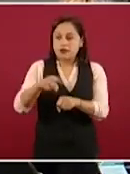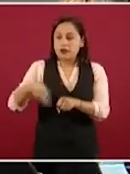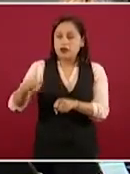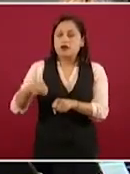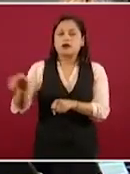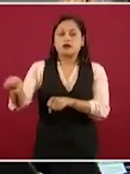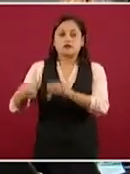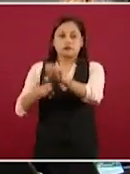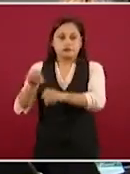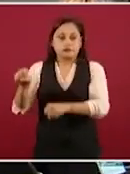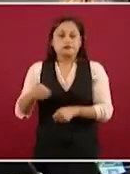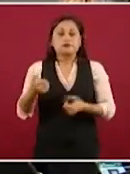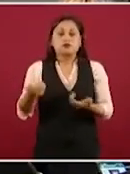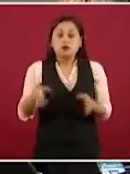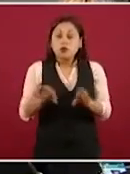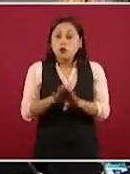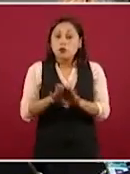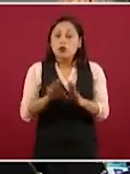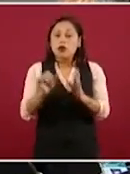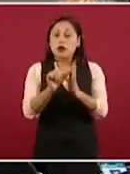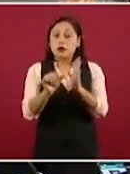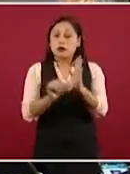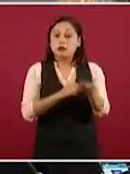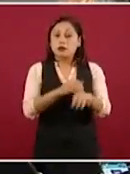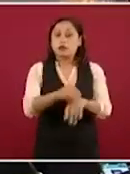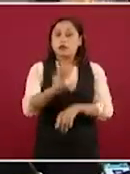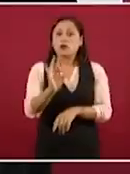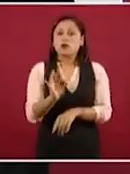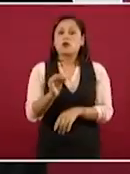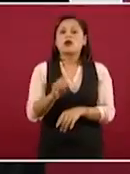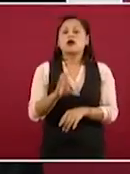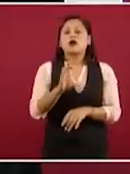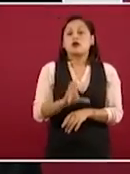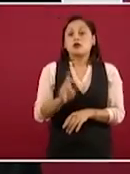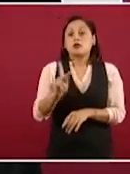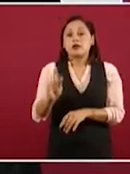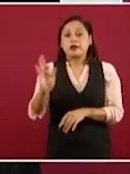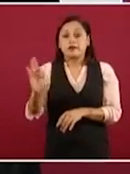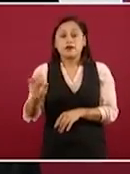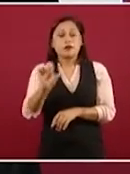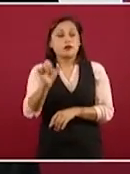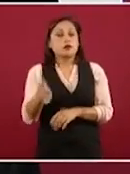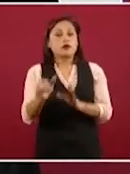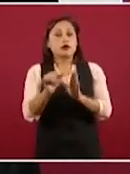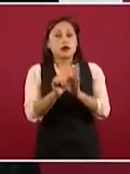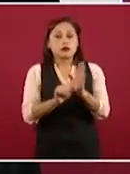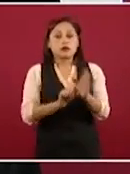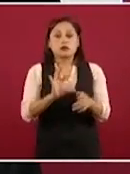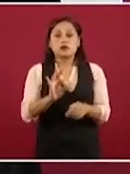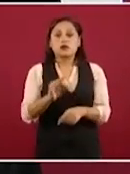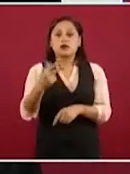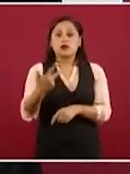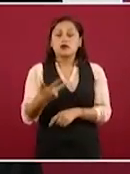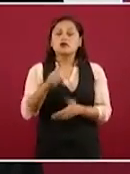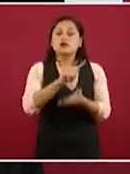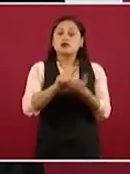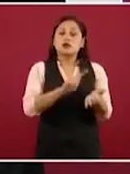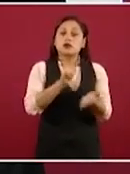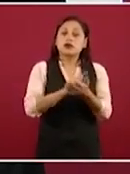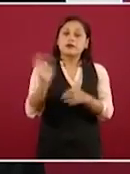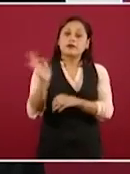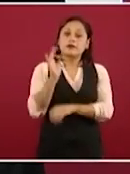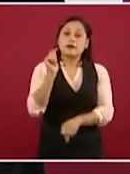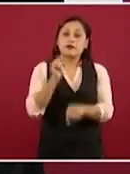al artículo 40 del Código Penal Federal y el artículo 88 de la Ley Federal de Armas de Fuego y